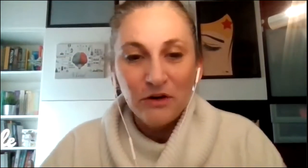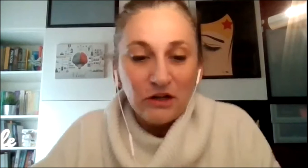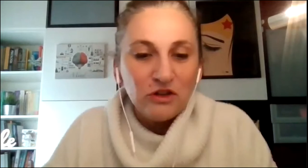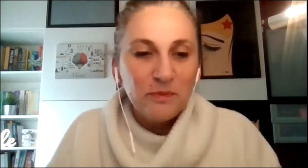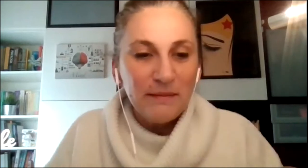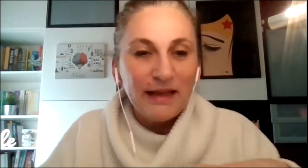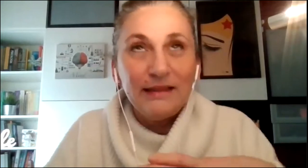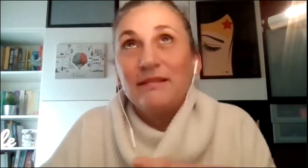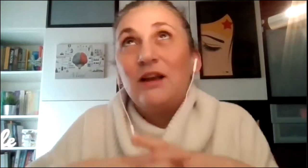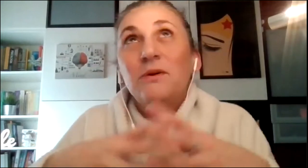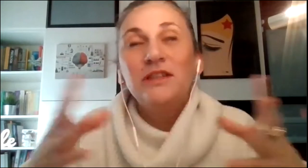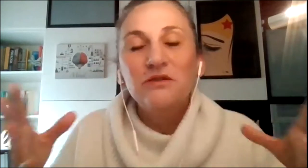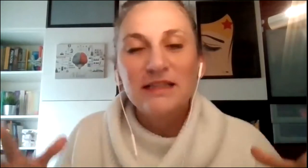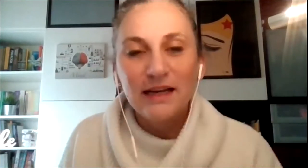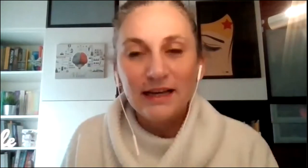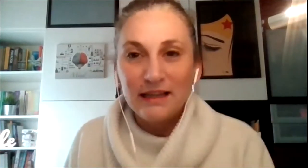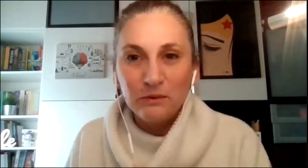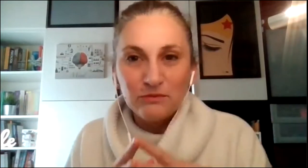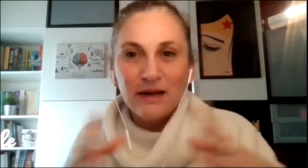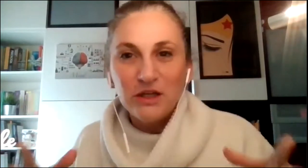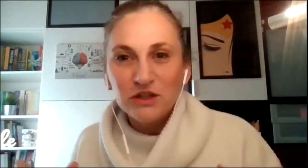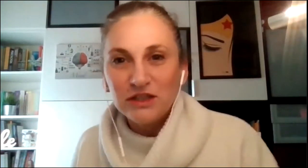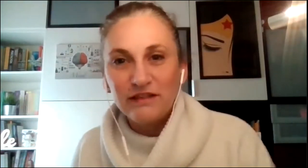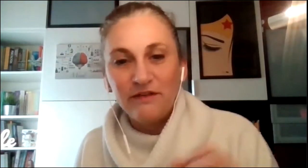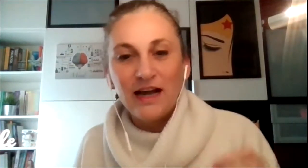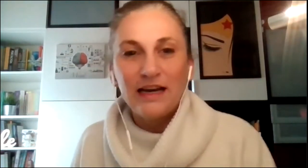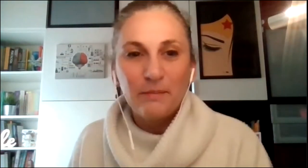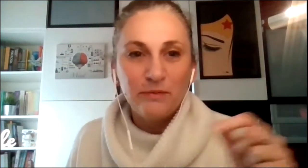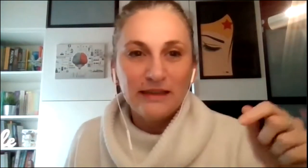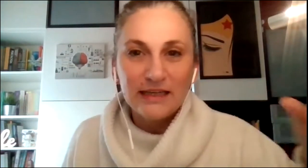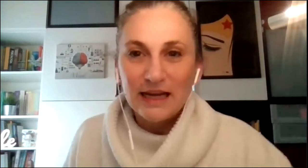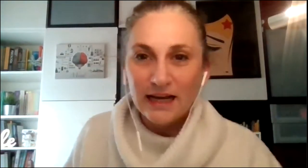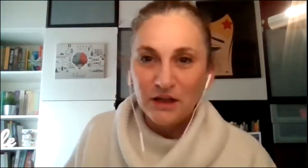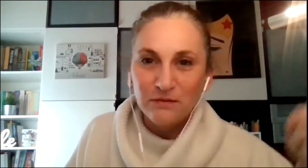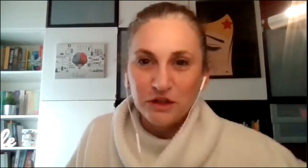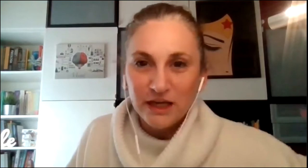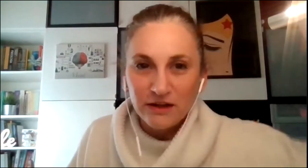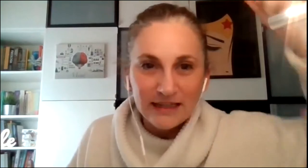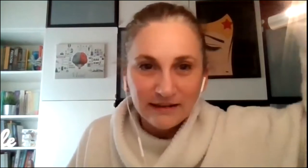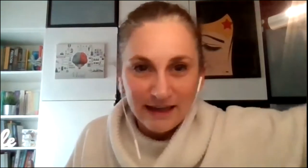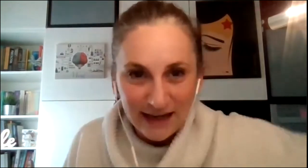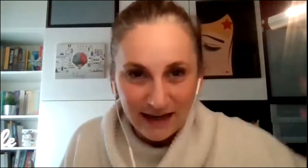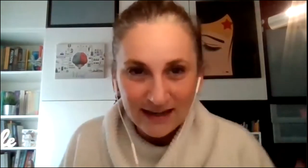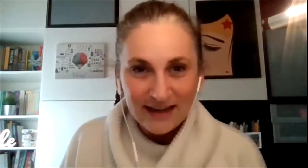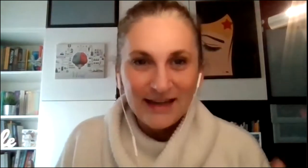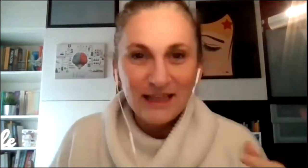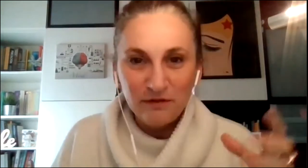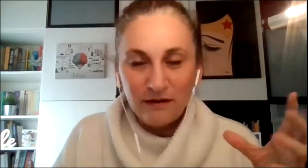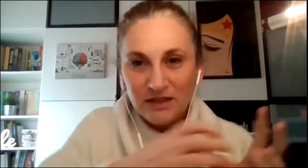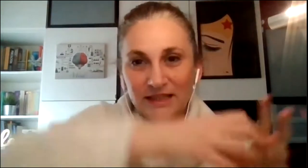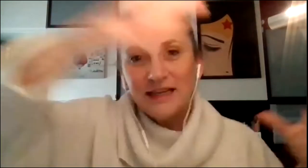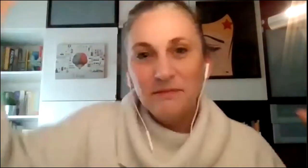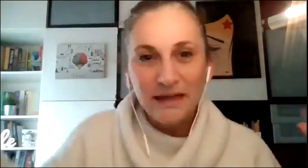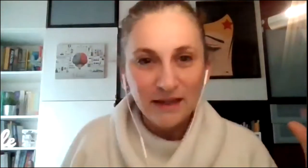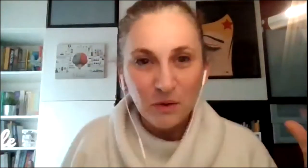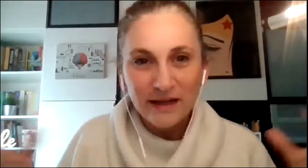a lo que nosotros puede parecer, a lo mejor tienes una sala llena de dibujos maravillosos y se fijan en la plumita que se ha caído del muñeco de la estantería. Y dices, por favor,